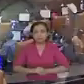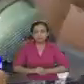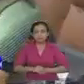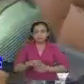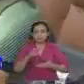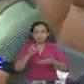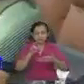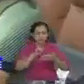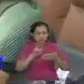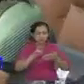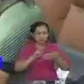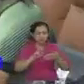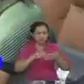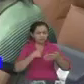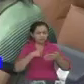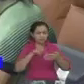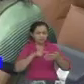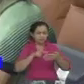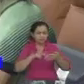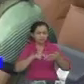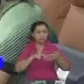Estaba leyendo aquí el